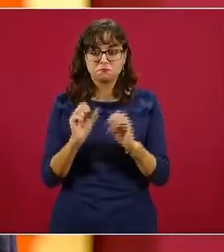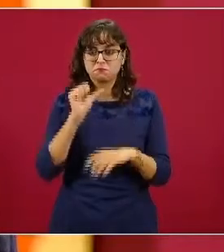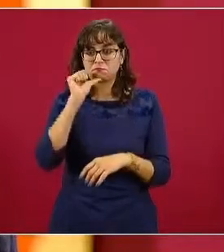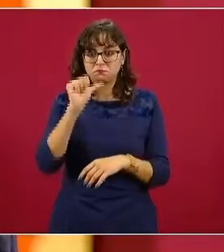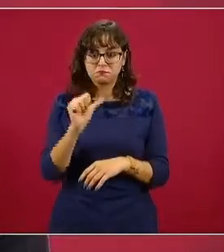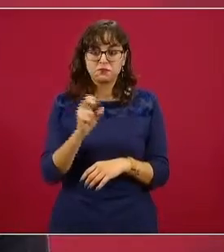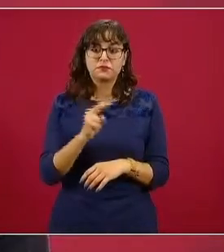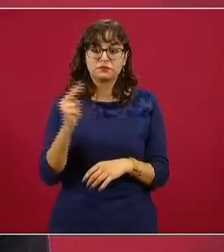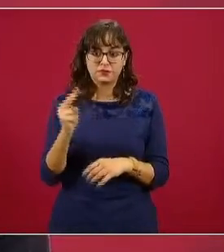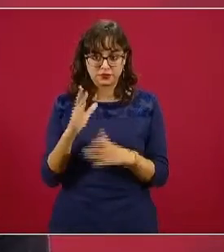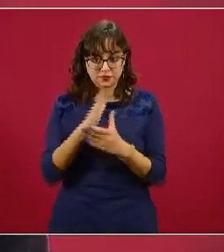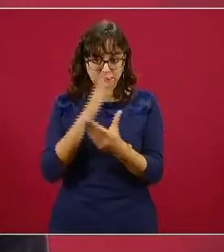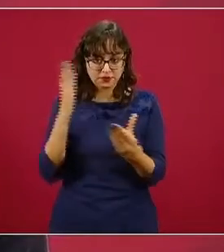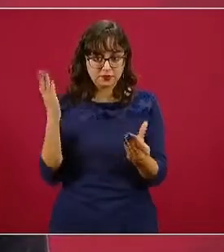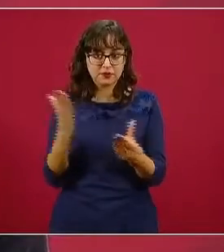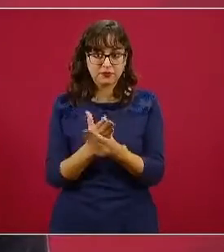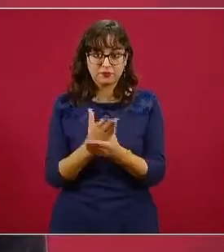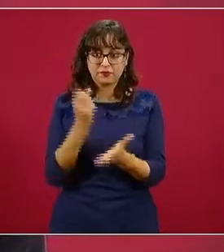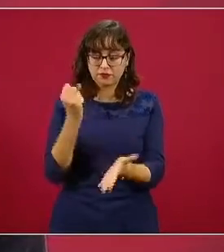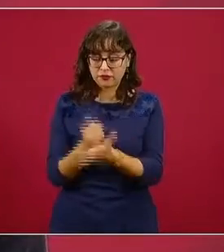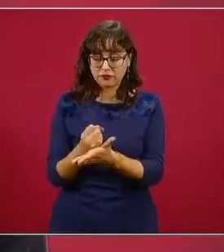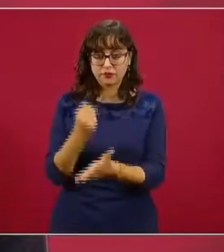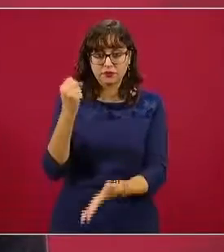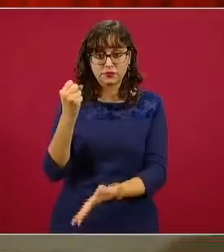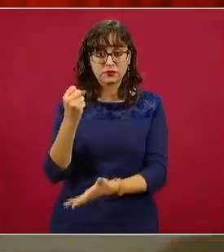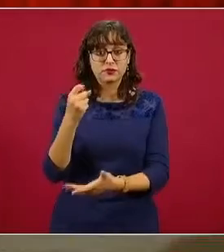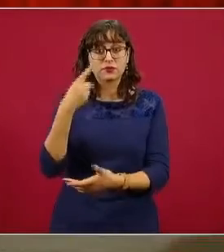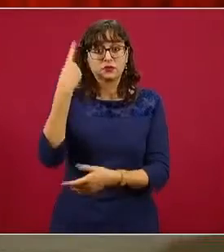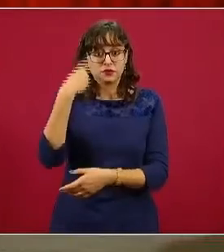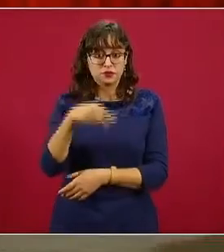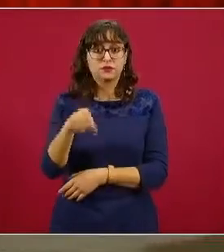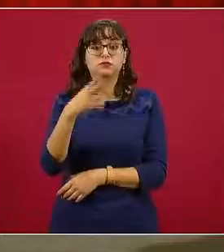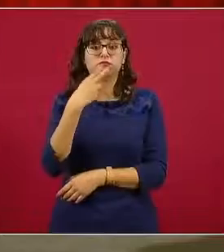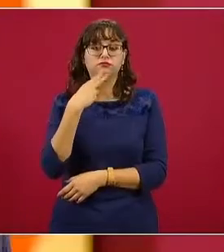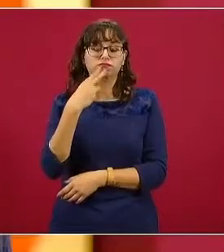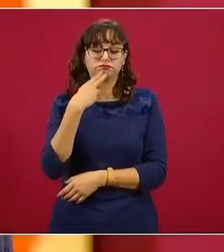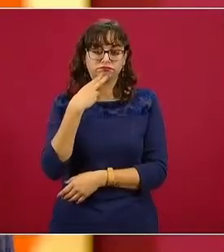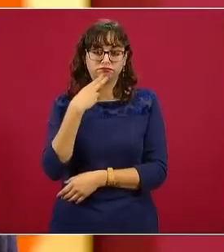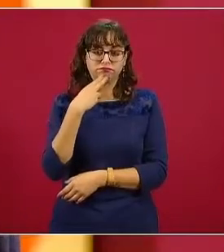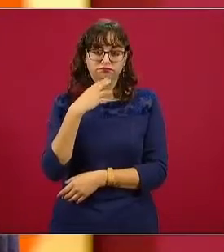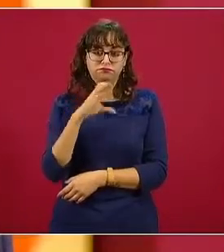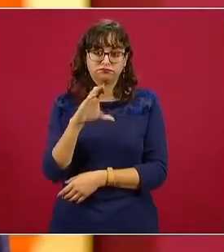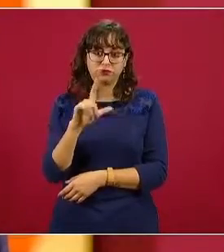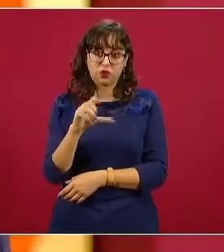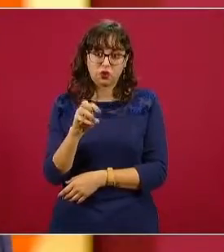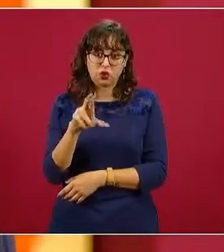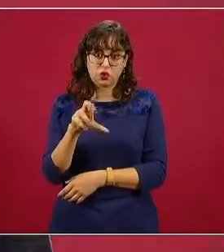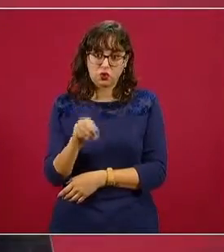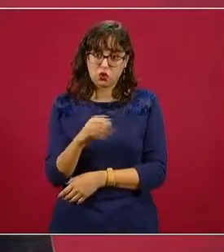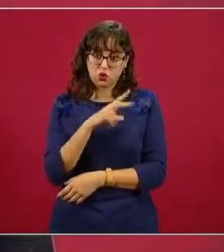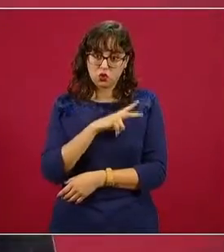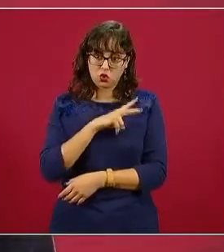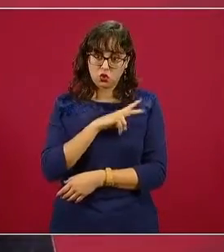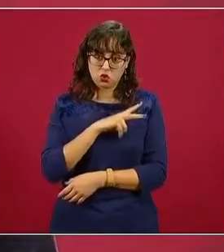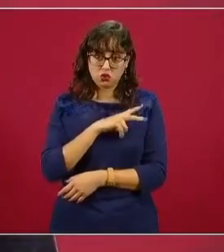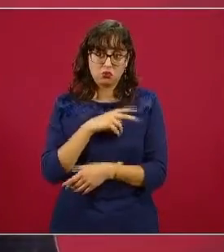expediente de solicitud de autorización sanitaria para autorizar dióxido de cloro. Quien lo esté promoviendo tendrá que